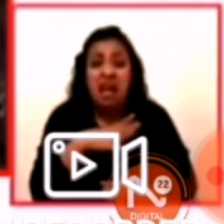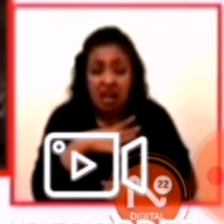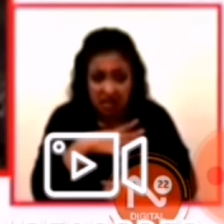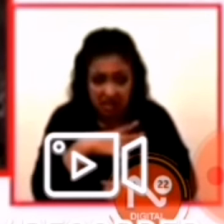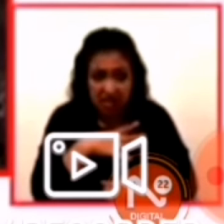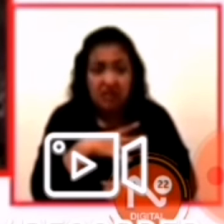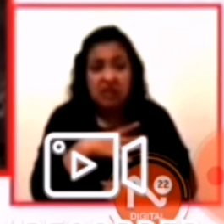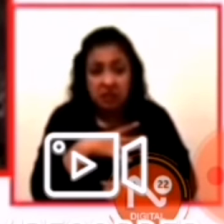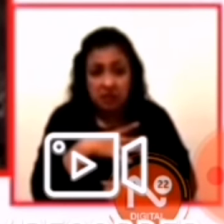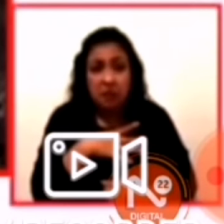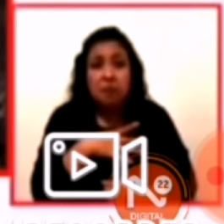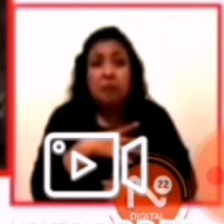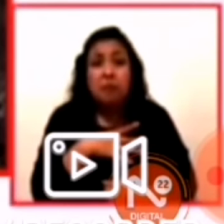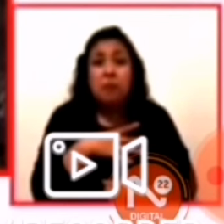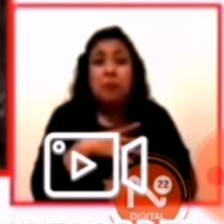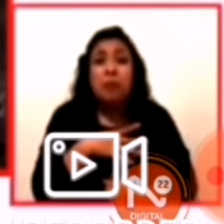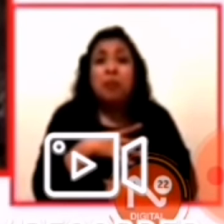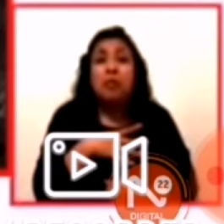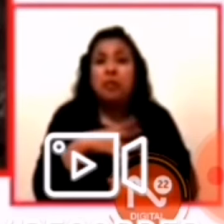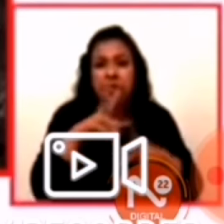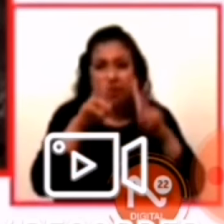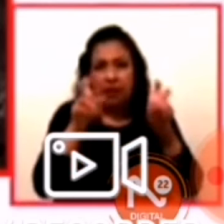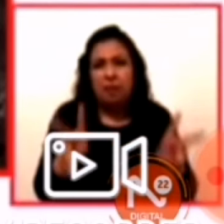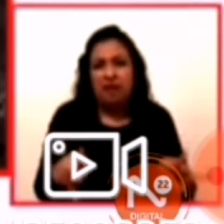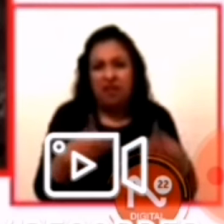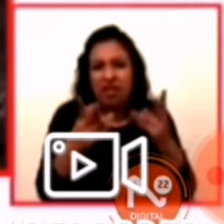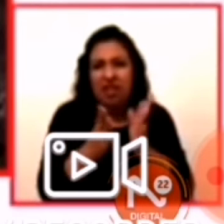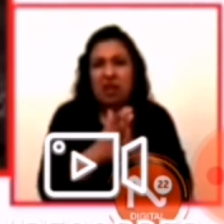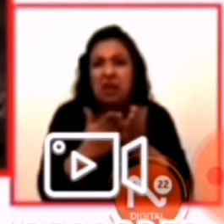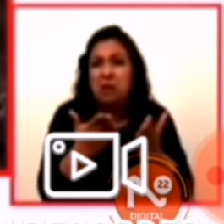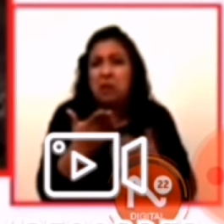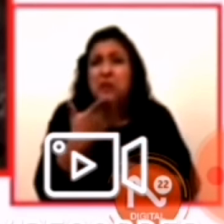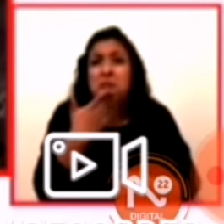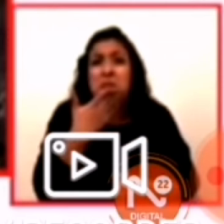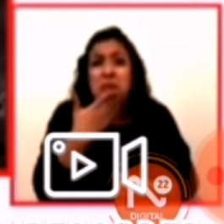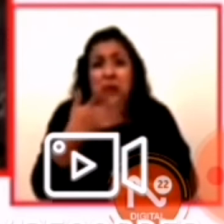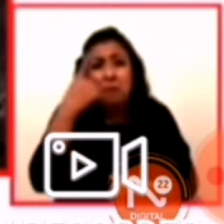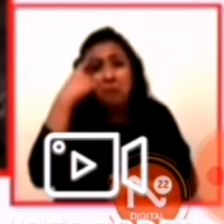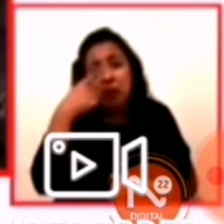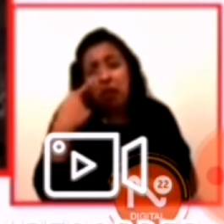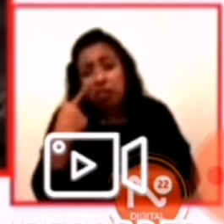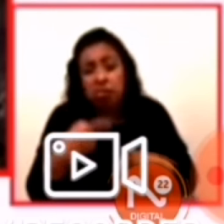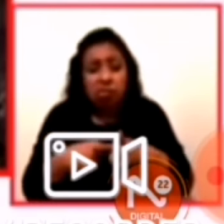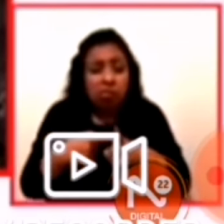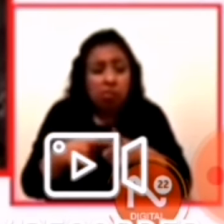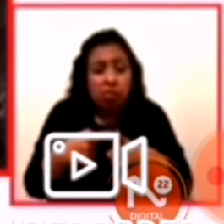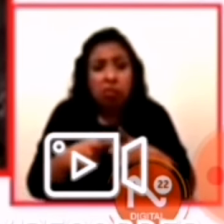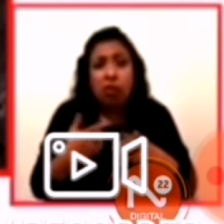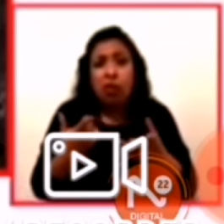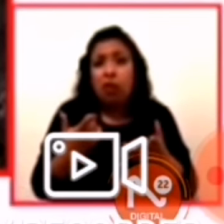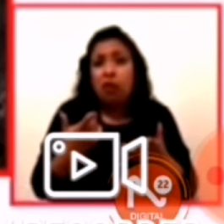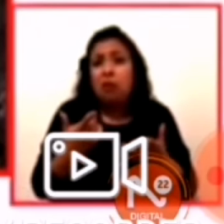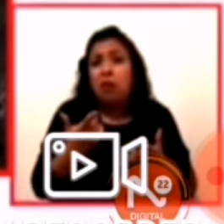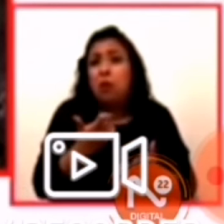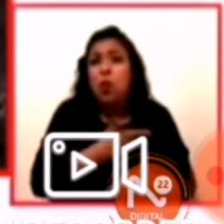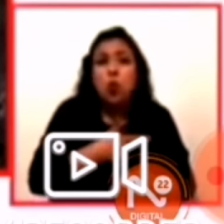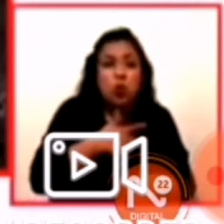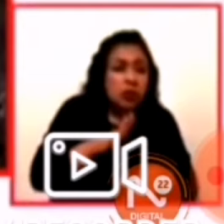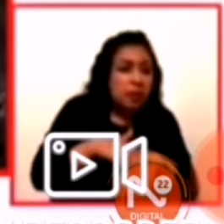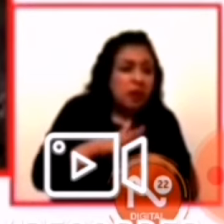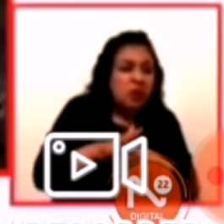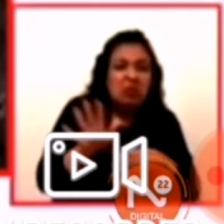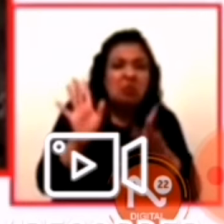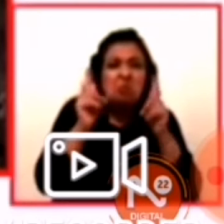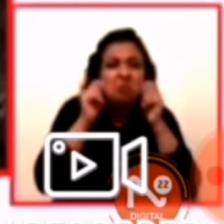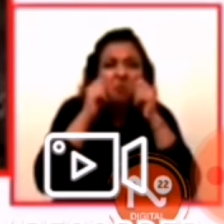quien... El tema de vender libros le funciona nada más para calcular sus algoritmos de preferencia. Entonces